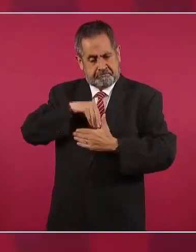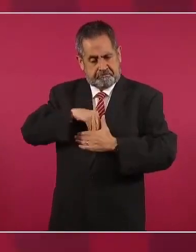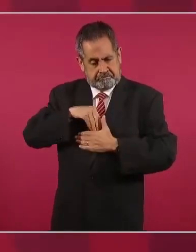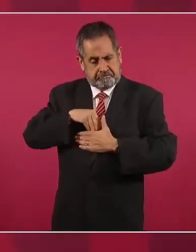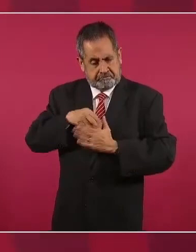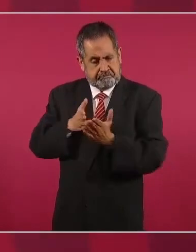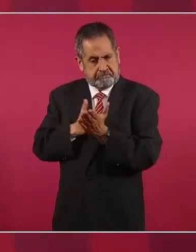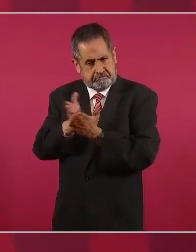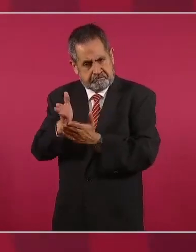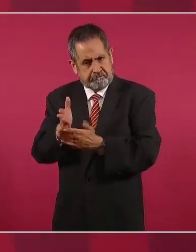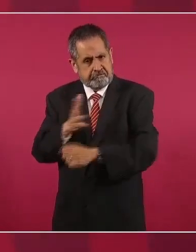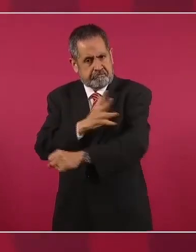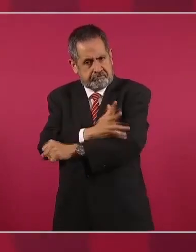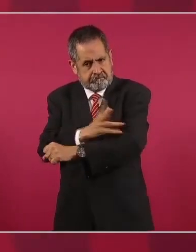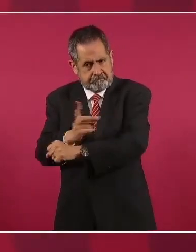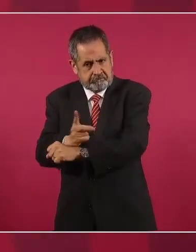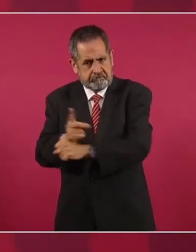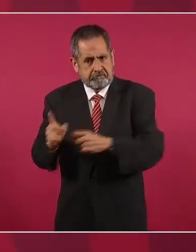honestidad,